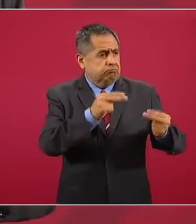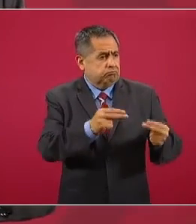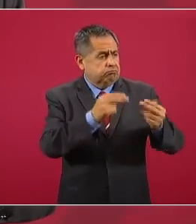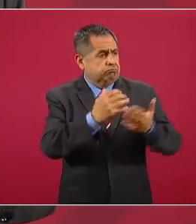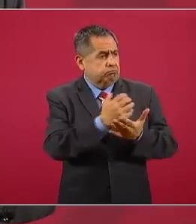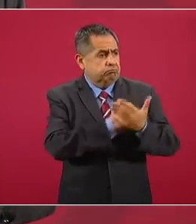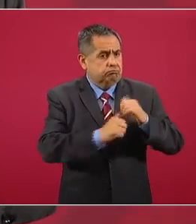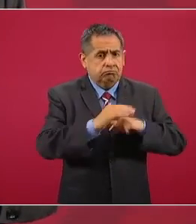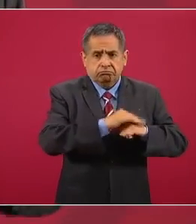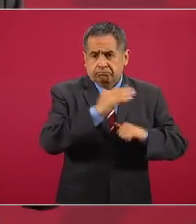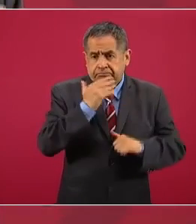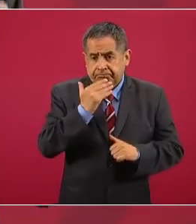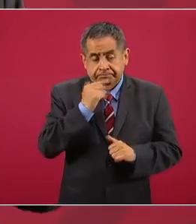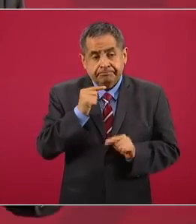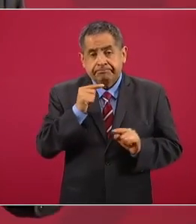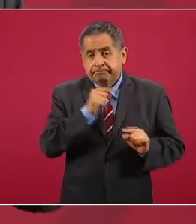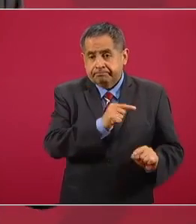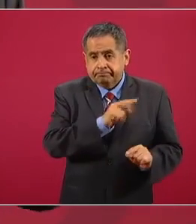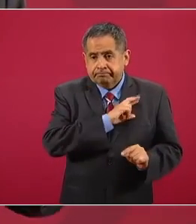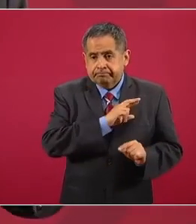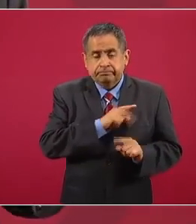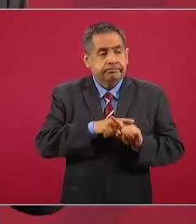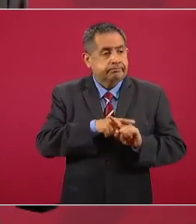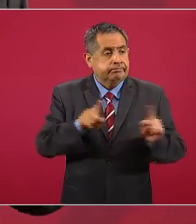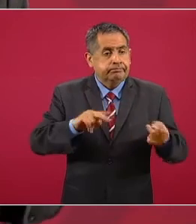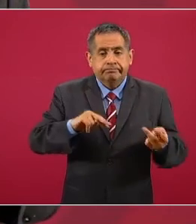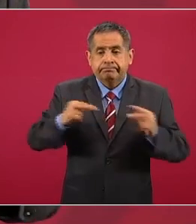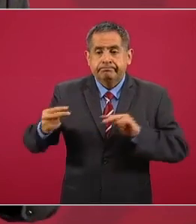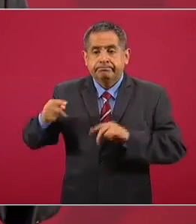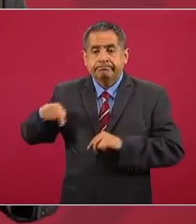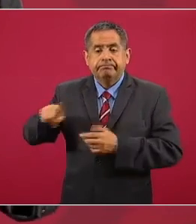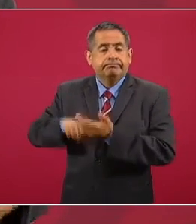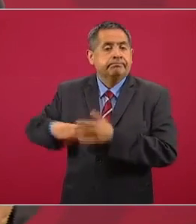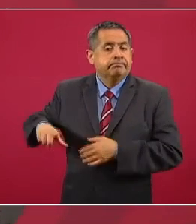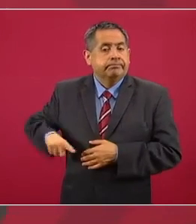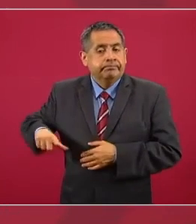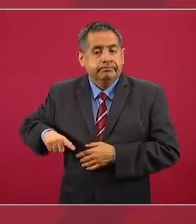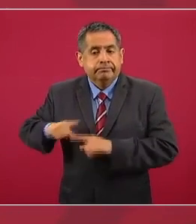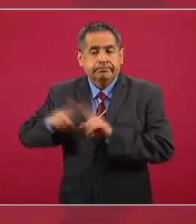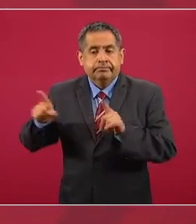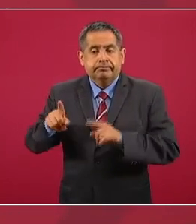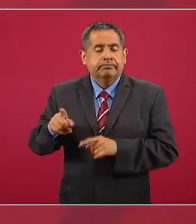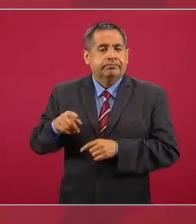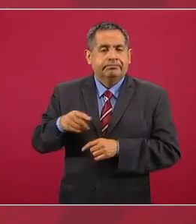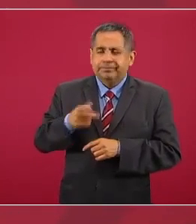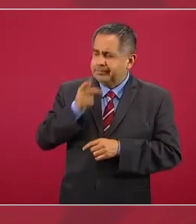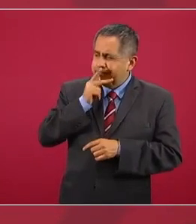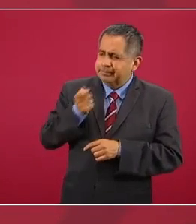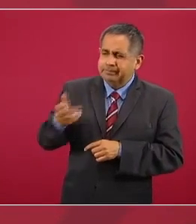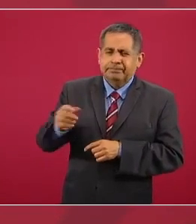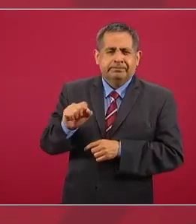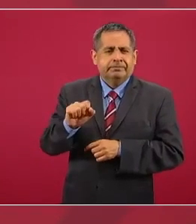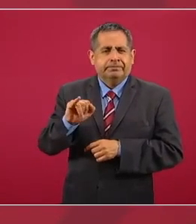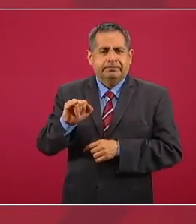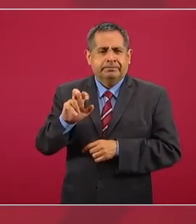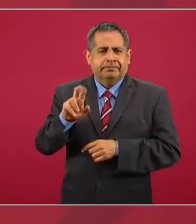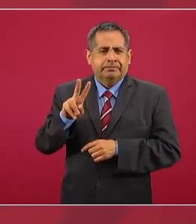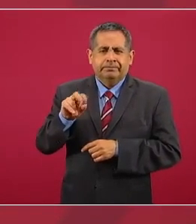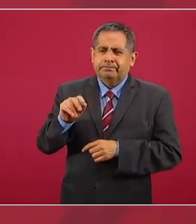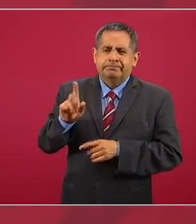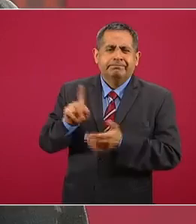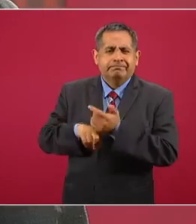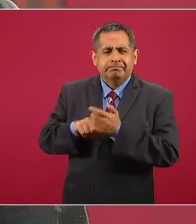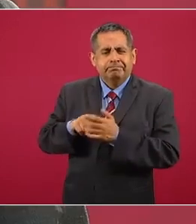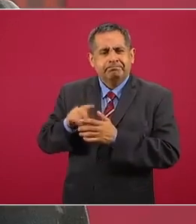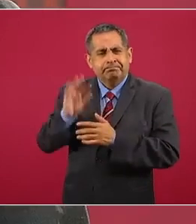pero por eso somos servidores públicos. Morelos decía, siervos de la nación.